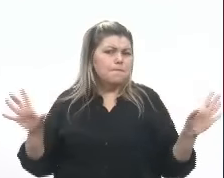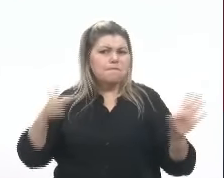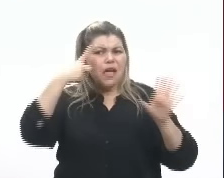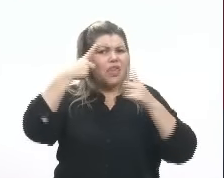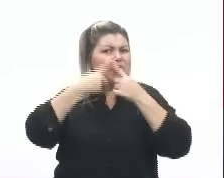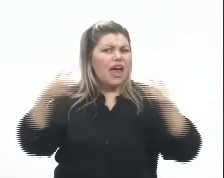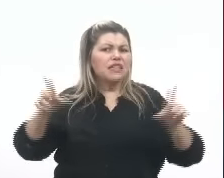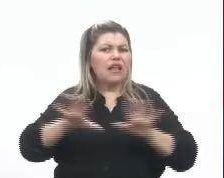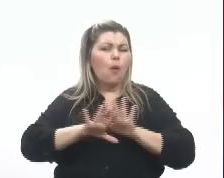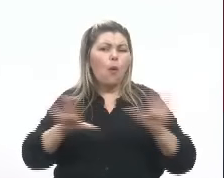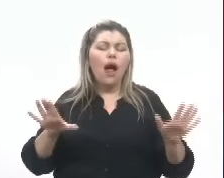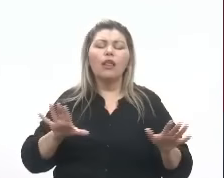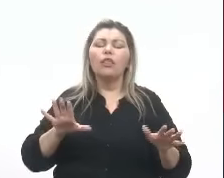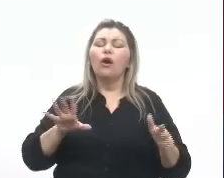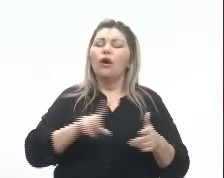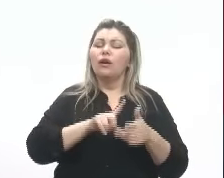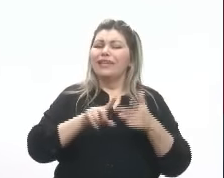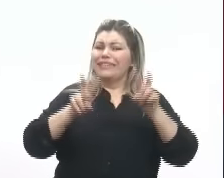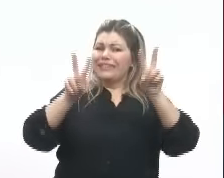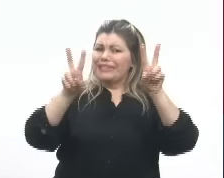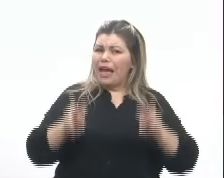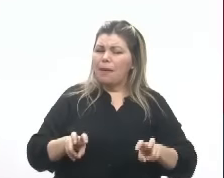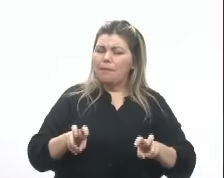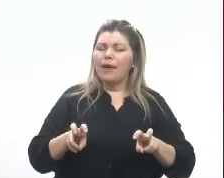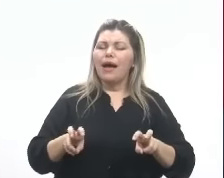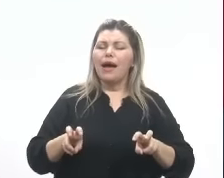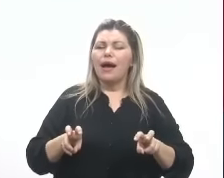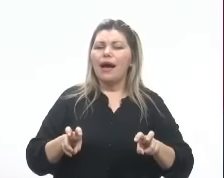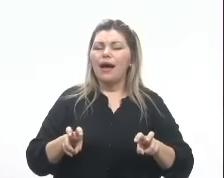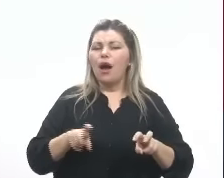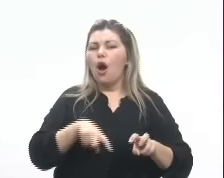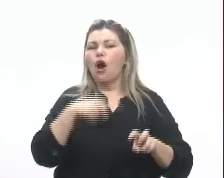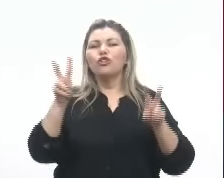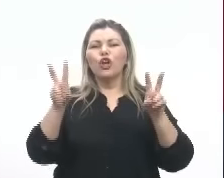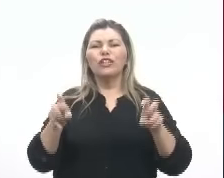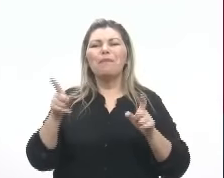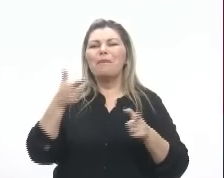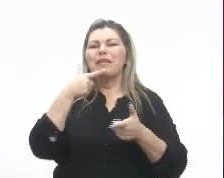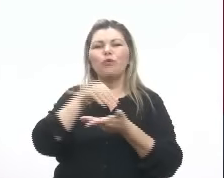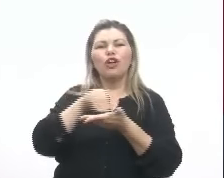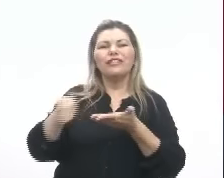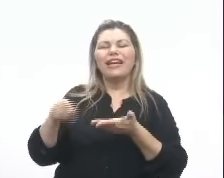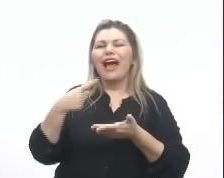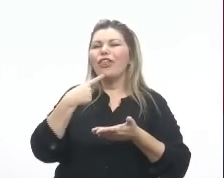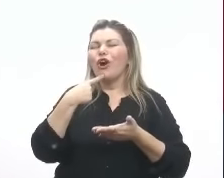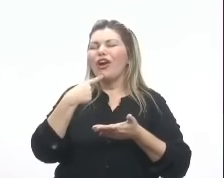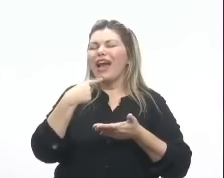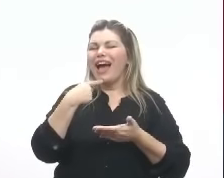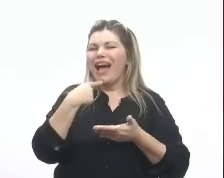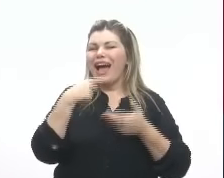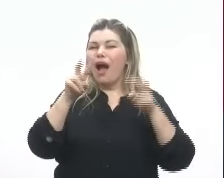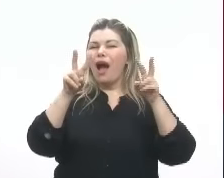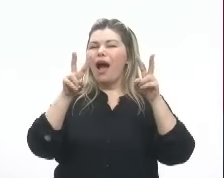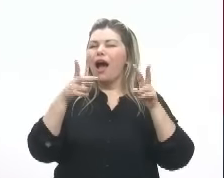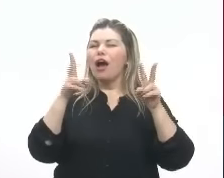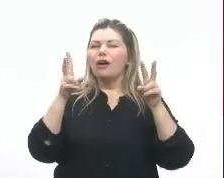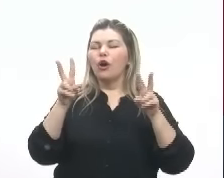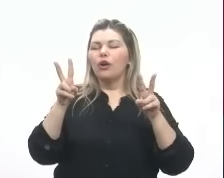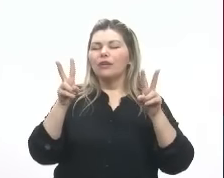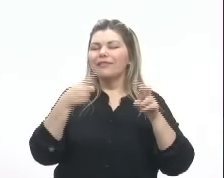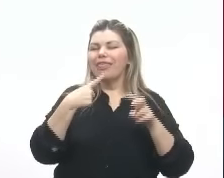con el tema este que pusieron como dicen la senadora opositora, ultra opositora, el tema del